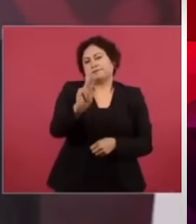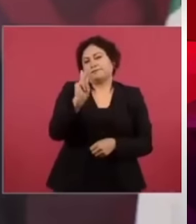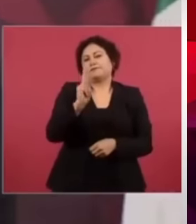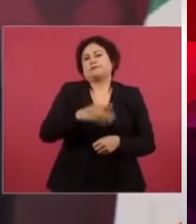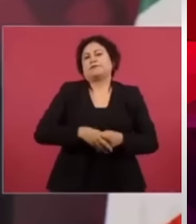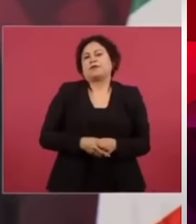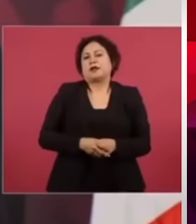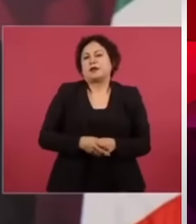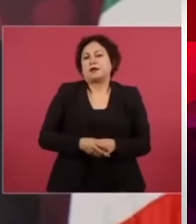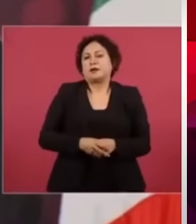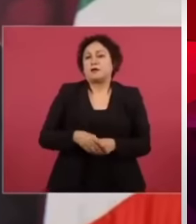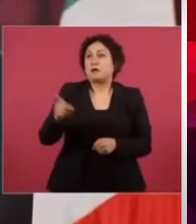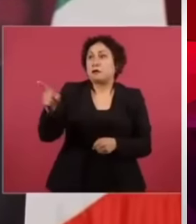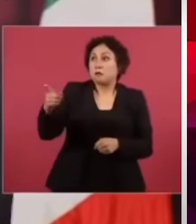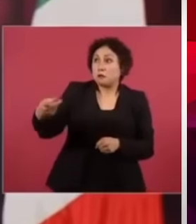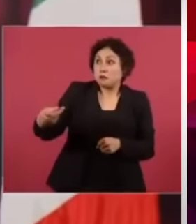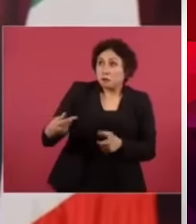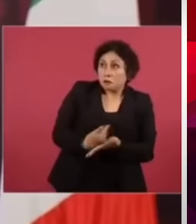subordinación